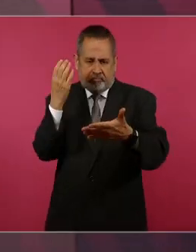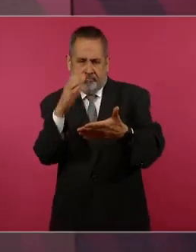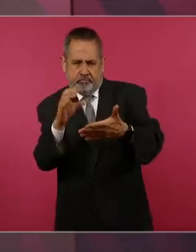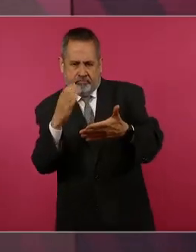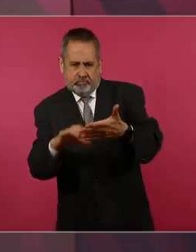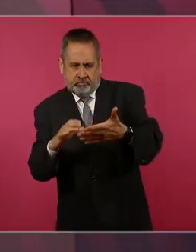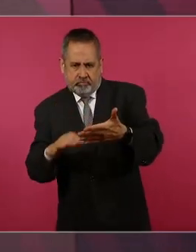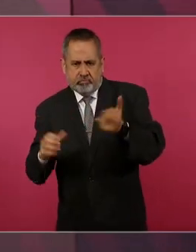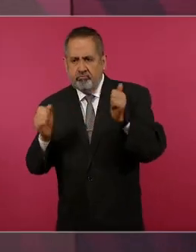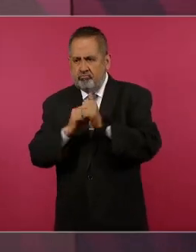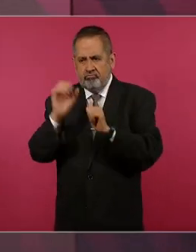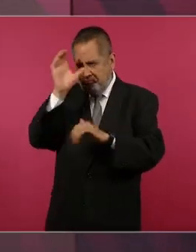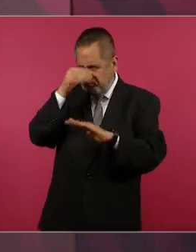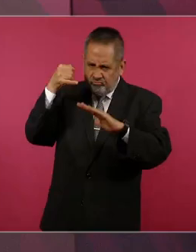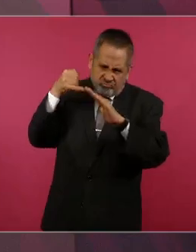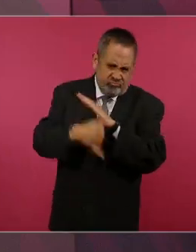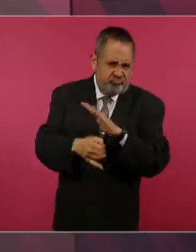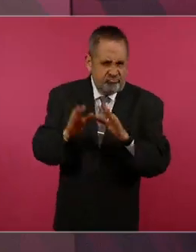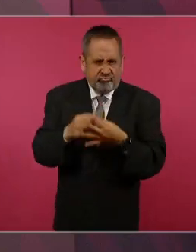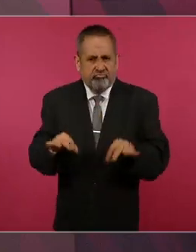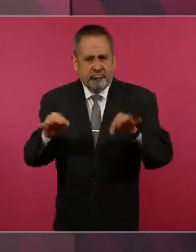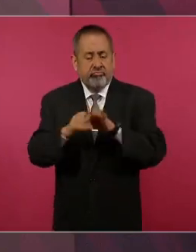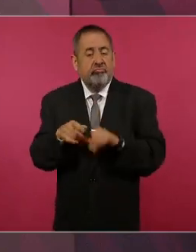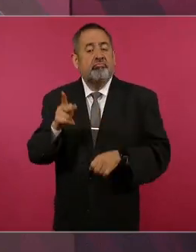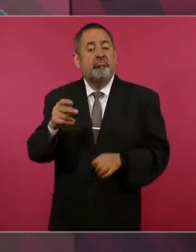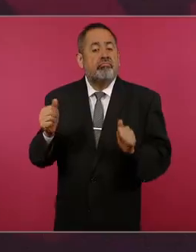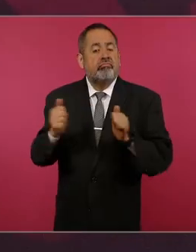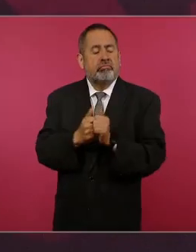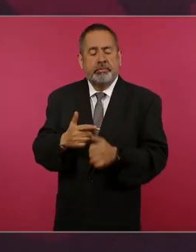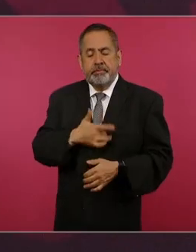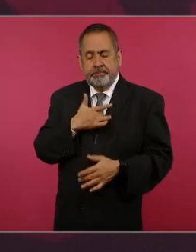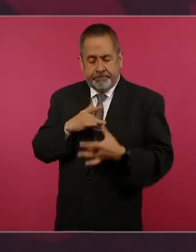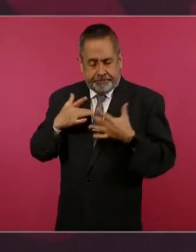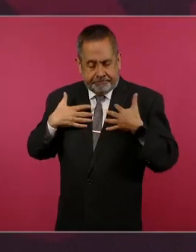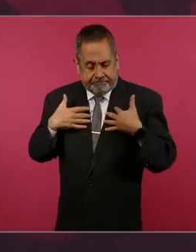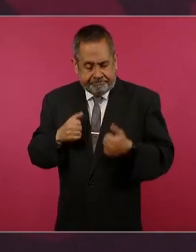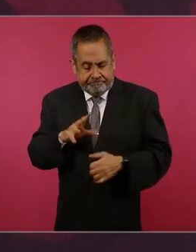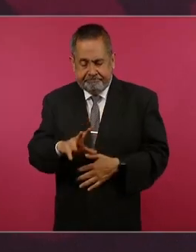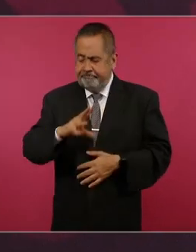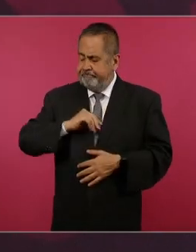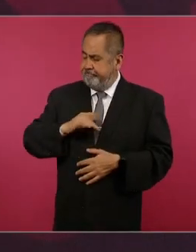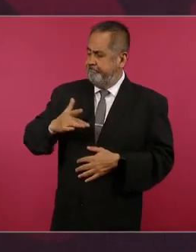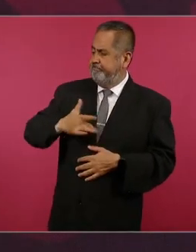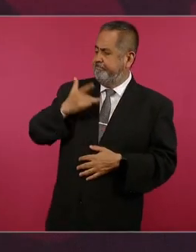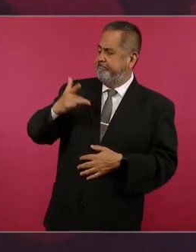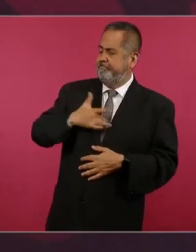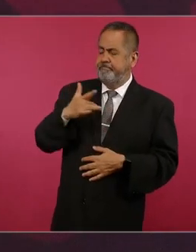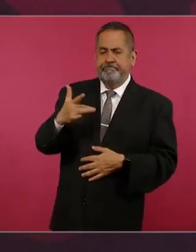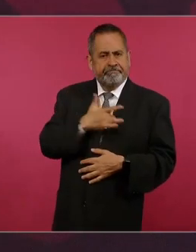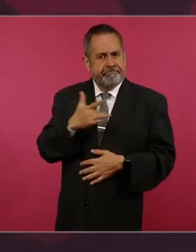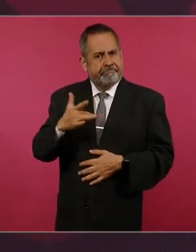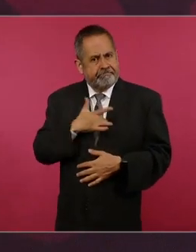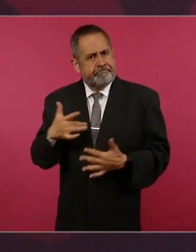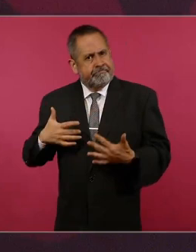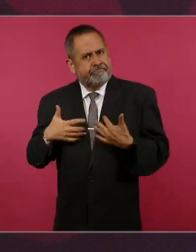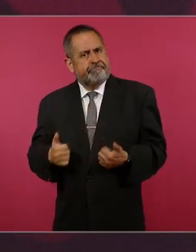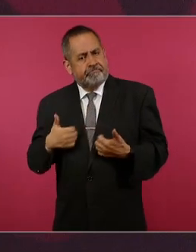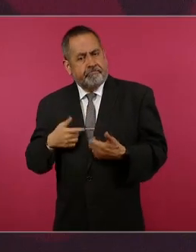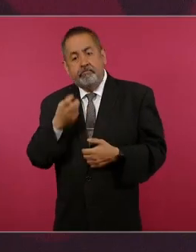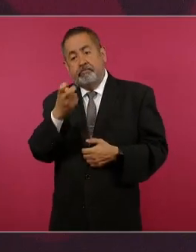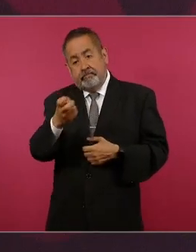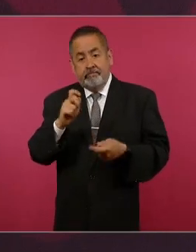científicos, pero humanistas. Y son los cambios que se están dando